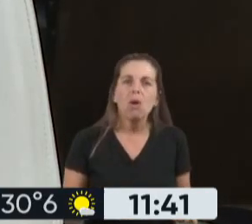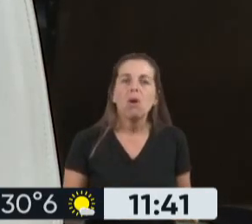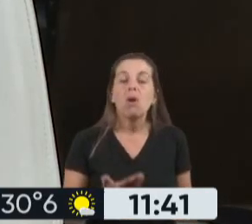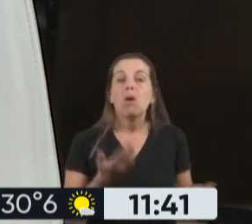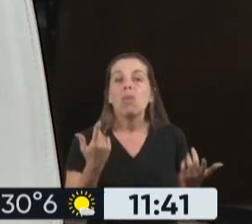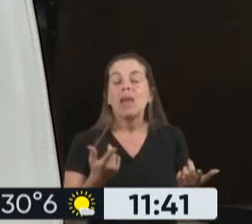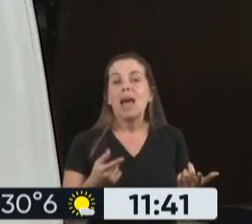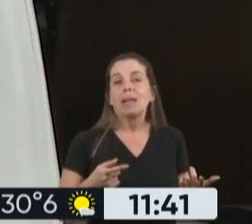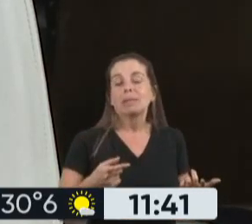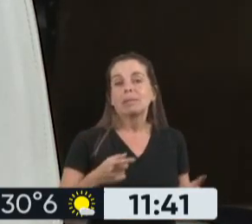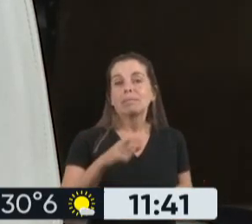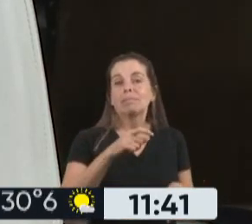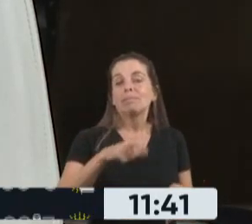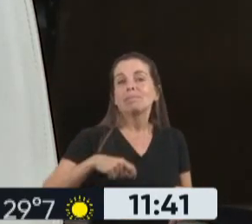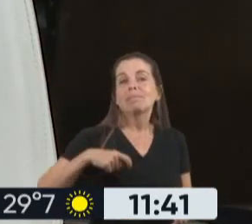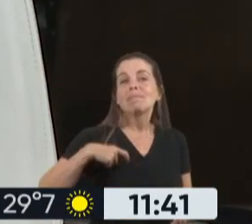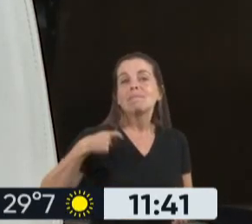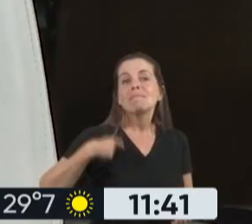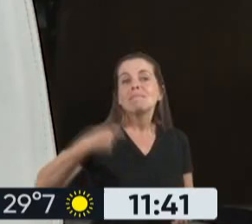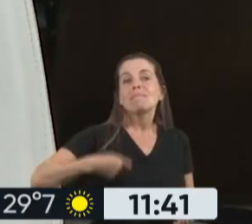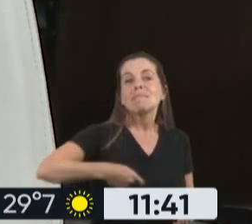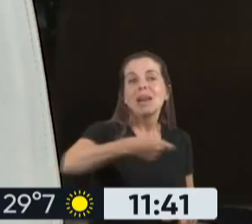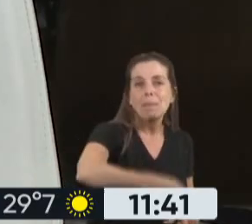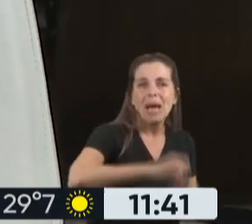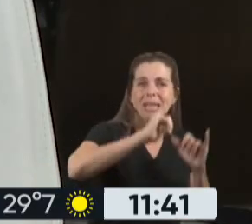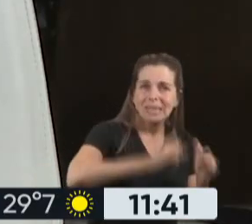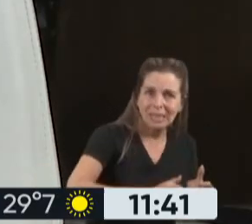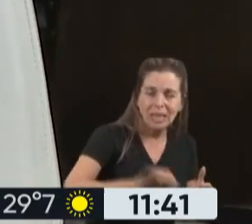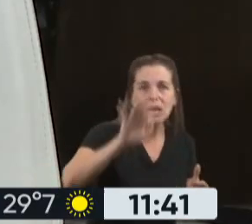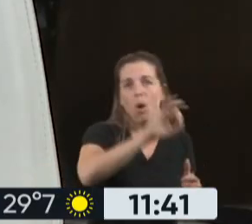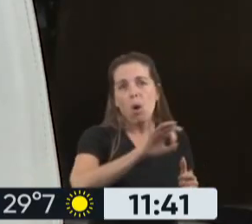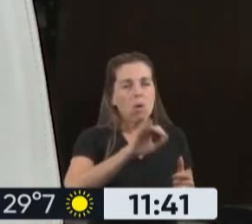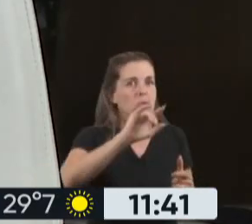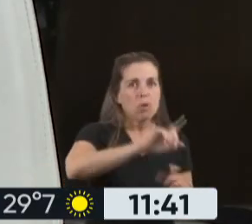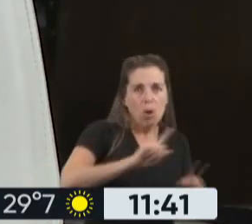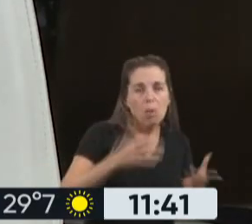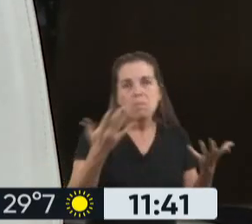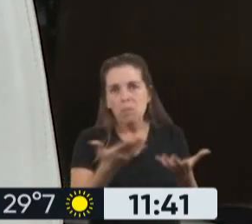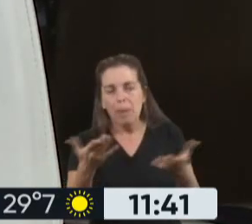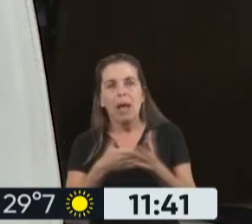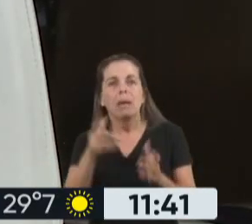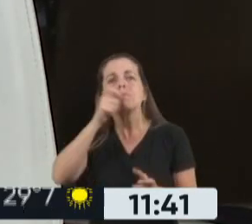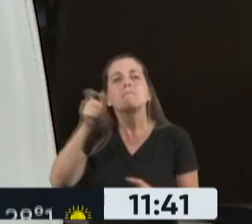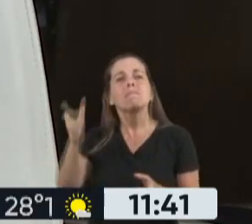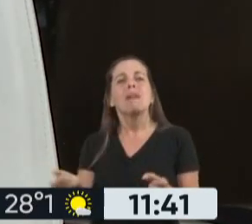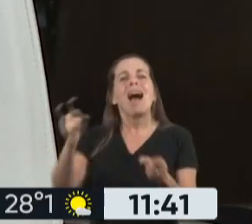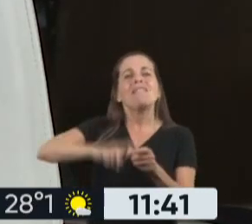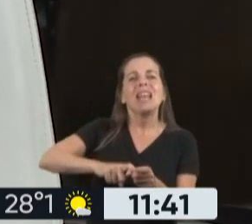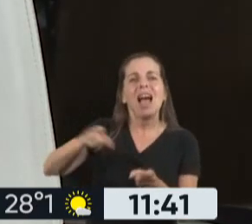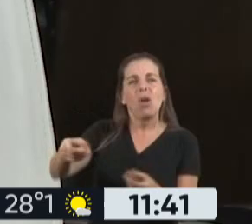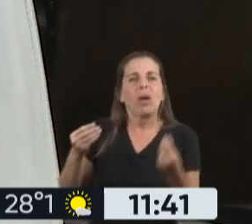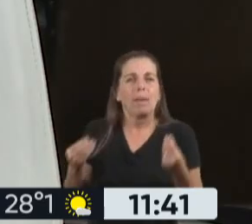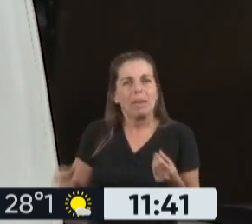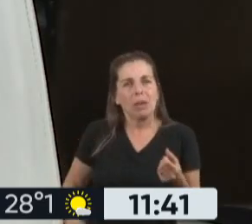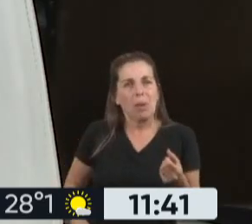de las prepagas y no del bolsillo del afiliado, que además, como ustedes saben, como lo planteamos en la